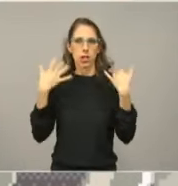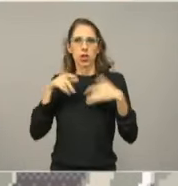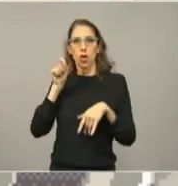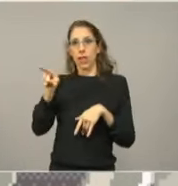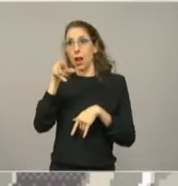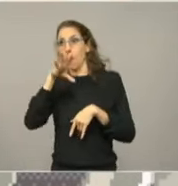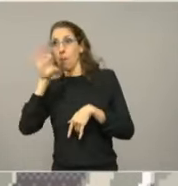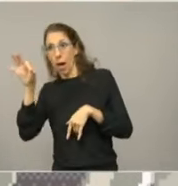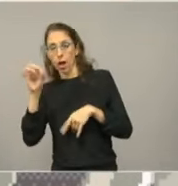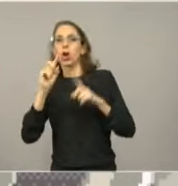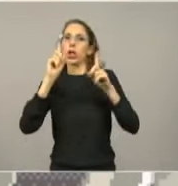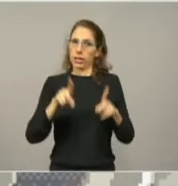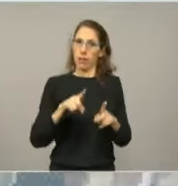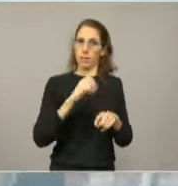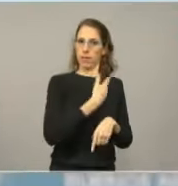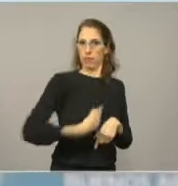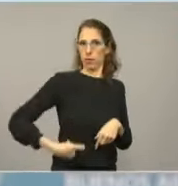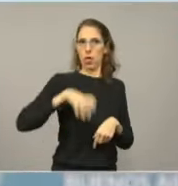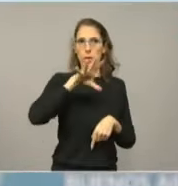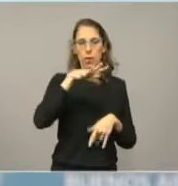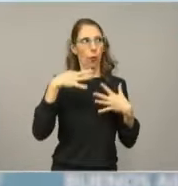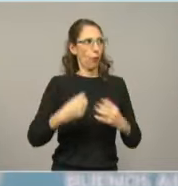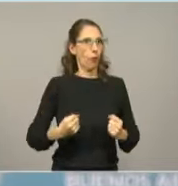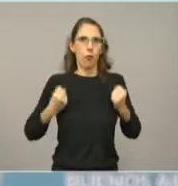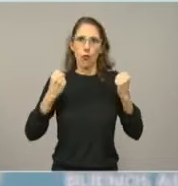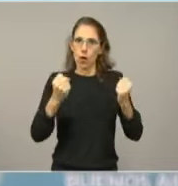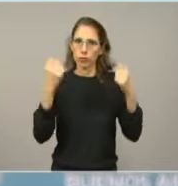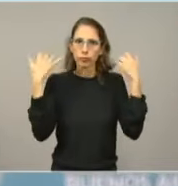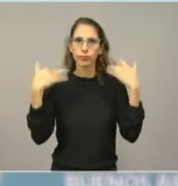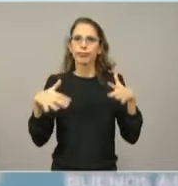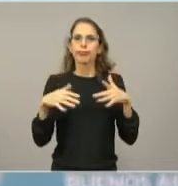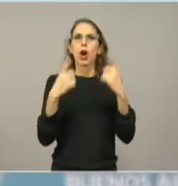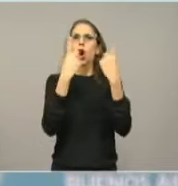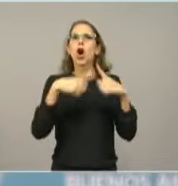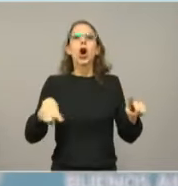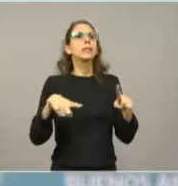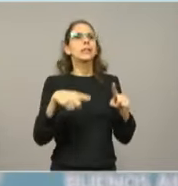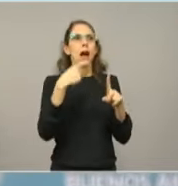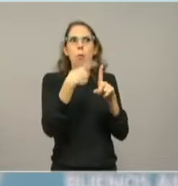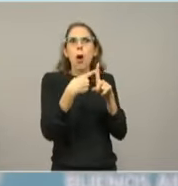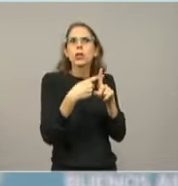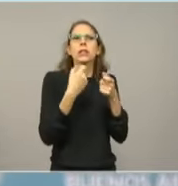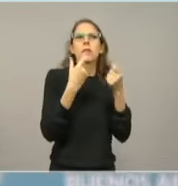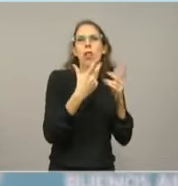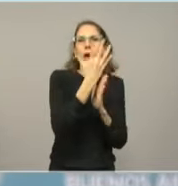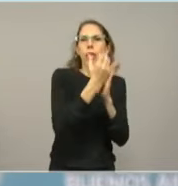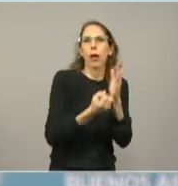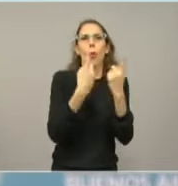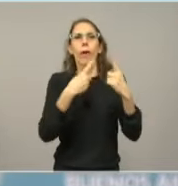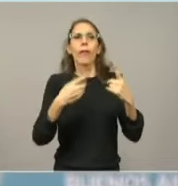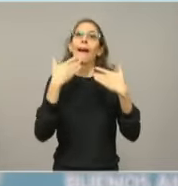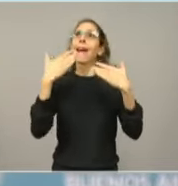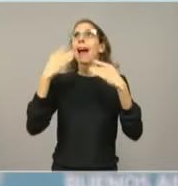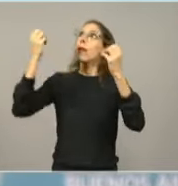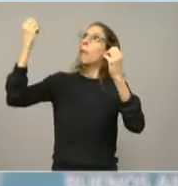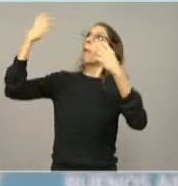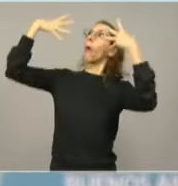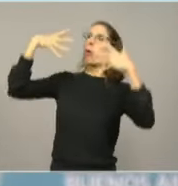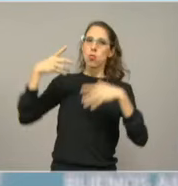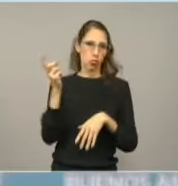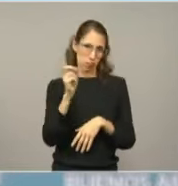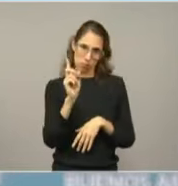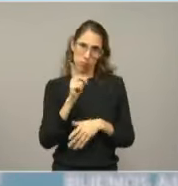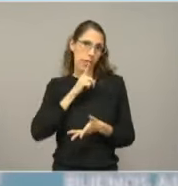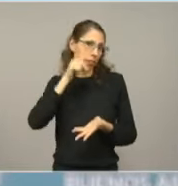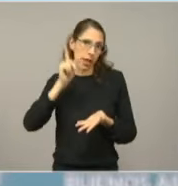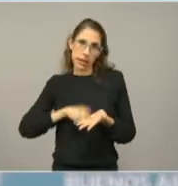banco provincia eh estos beneficios no caen como Maná del cielo estos beneficios son una política de estado que está llevando